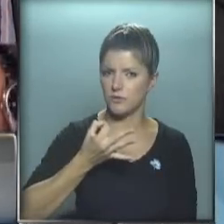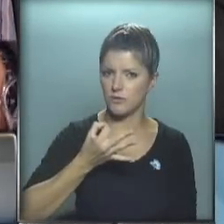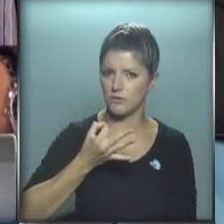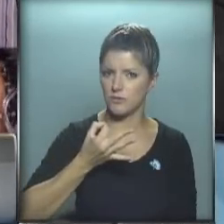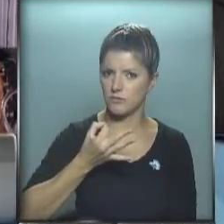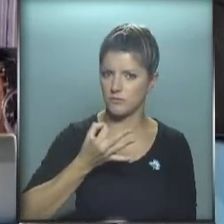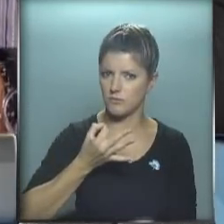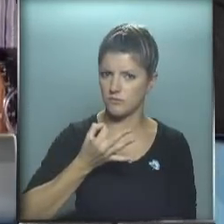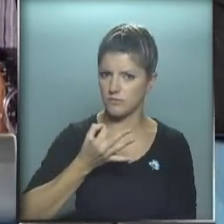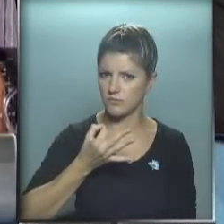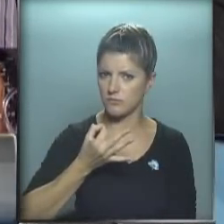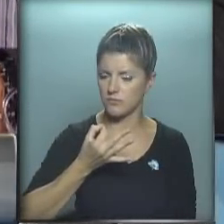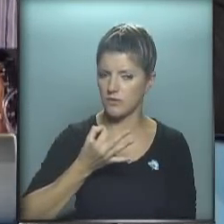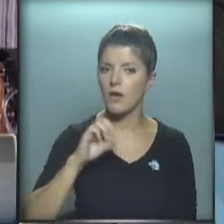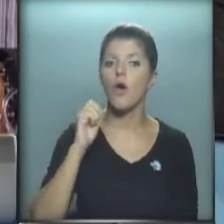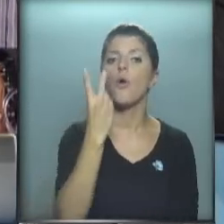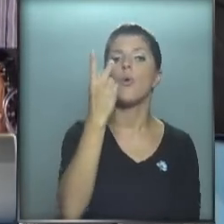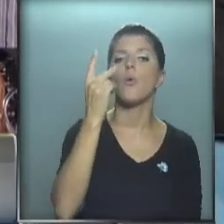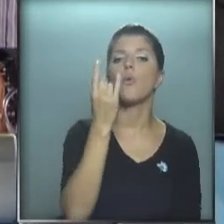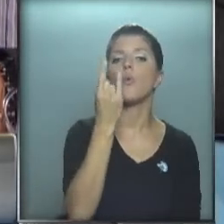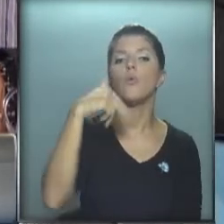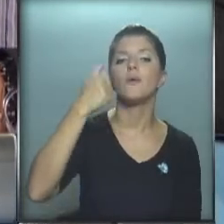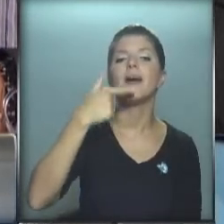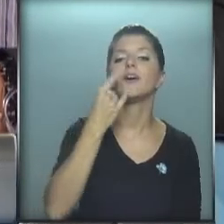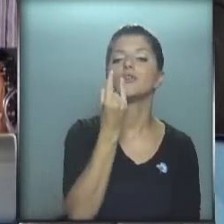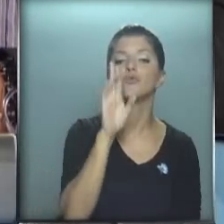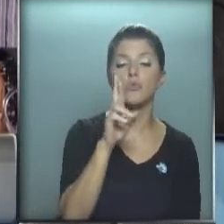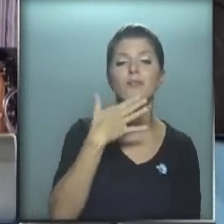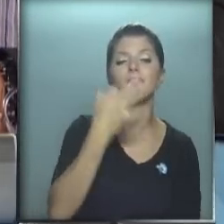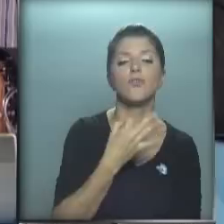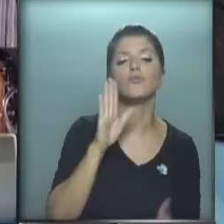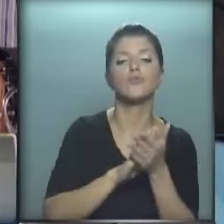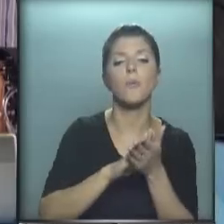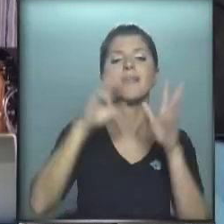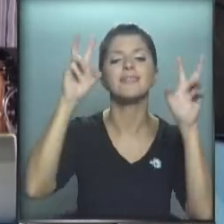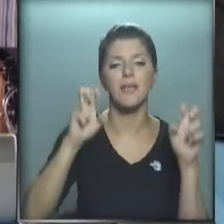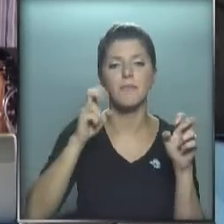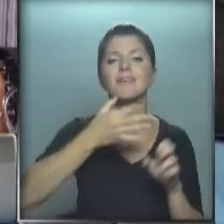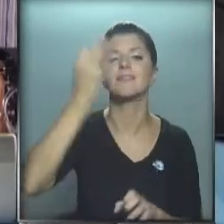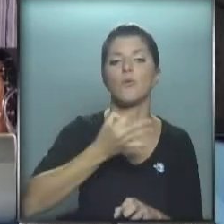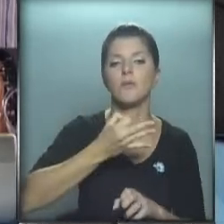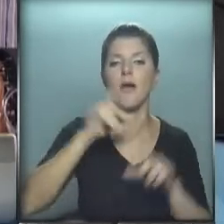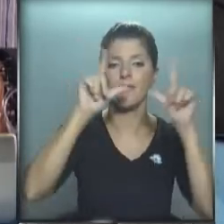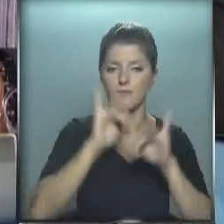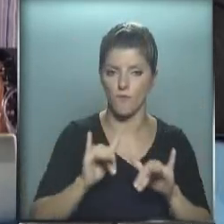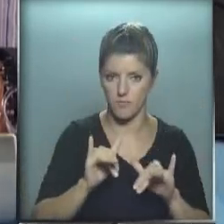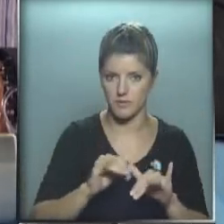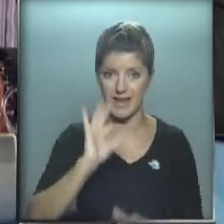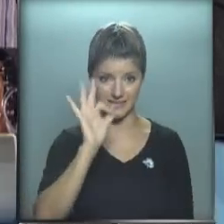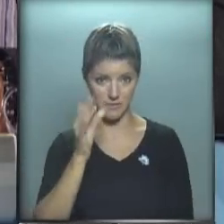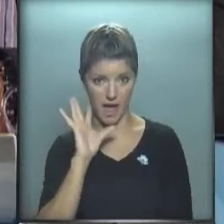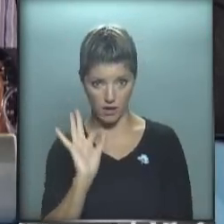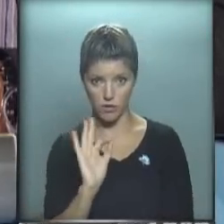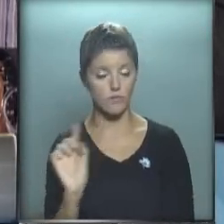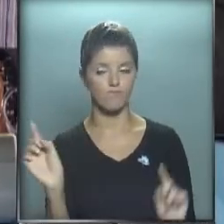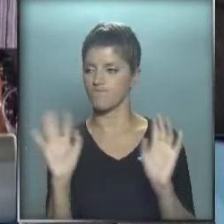eh la unasur con respecto a eh el tema de la seguridad informática dice si sabes algo